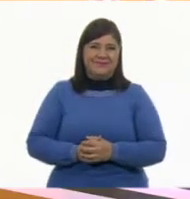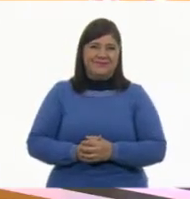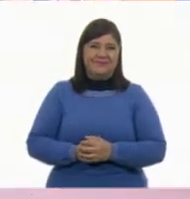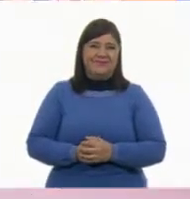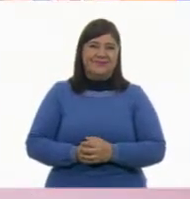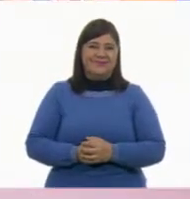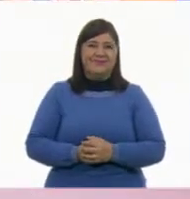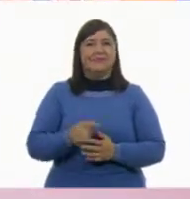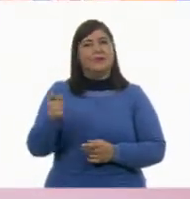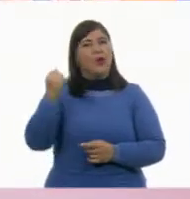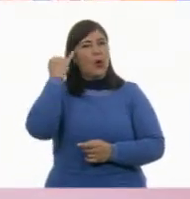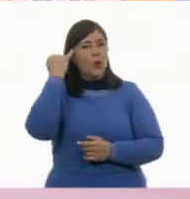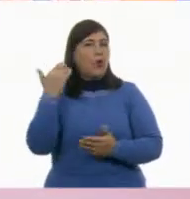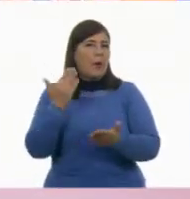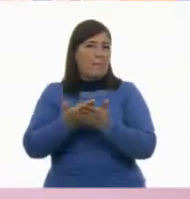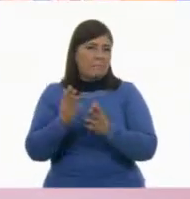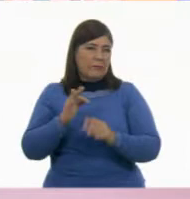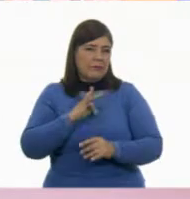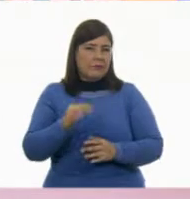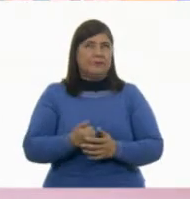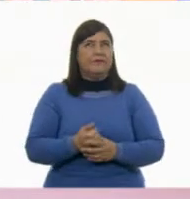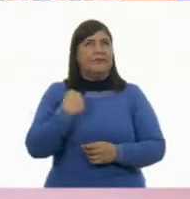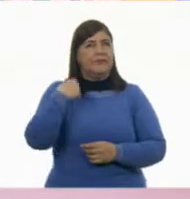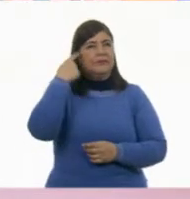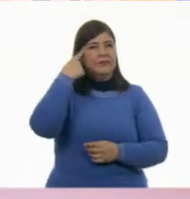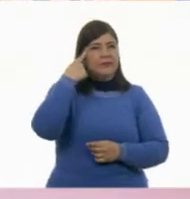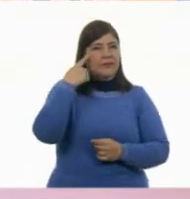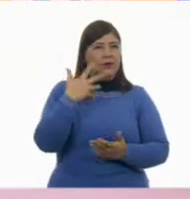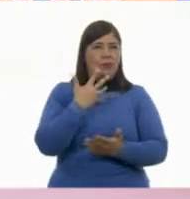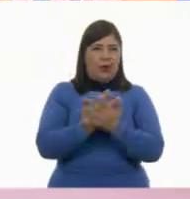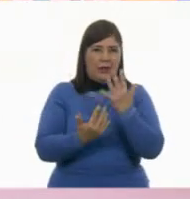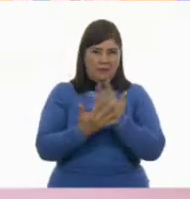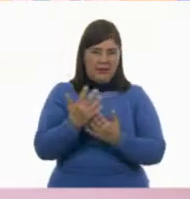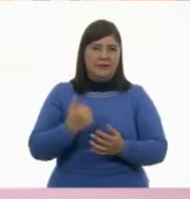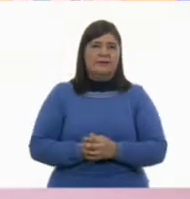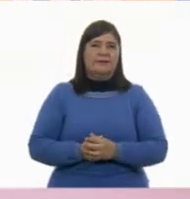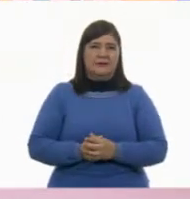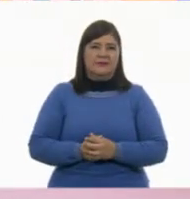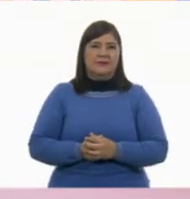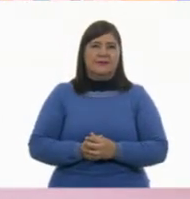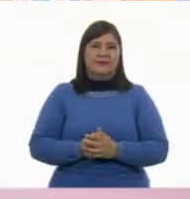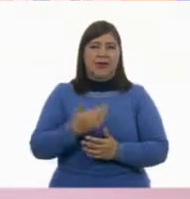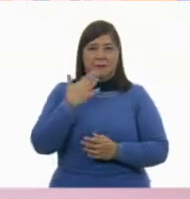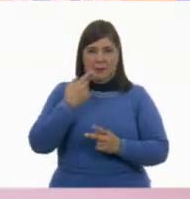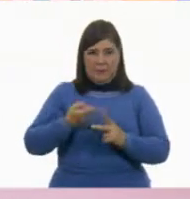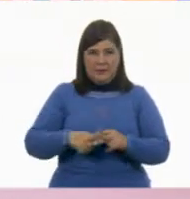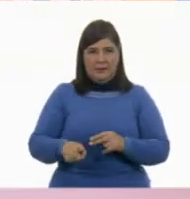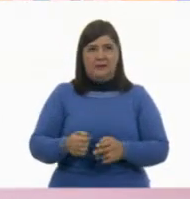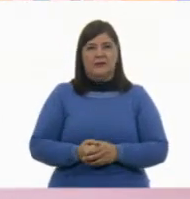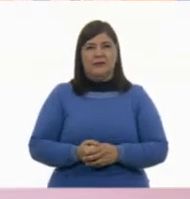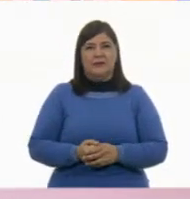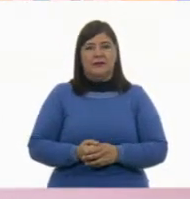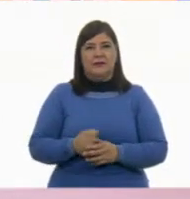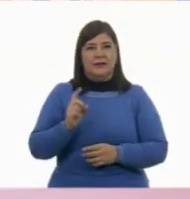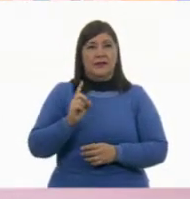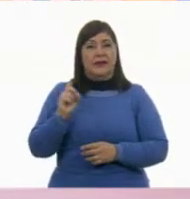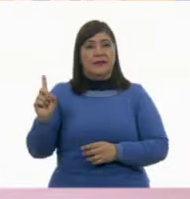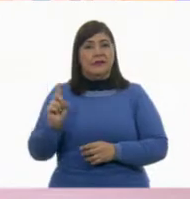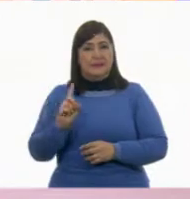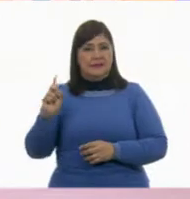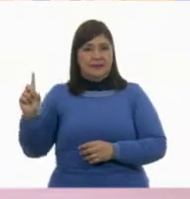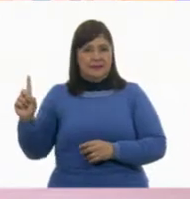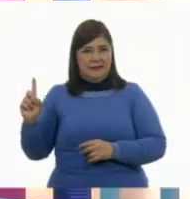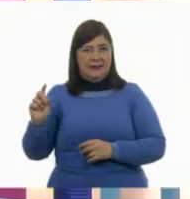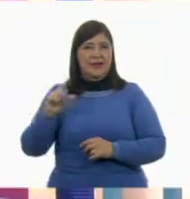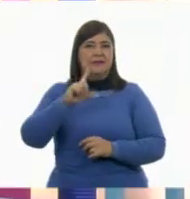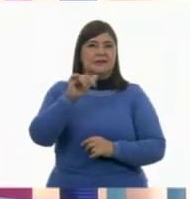toca proponer ahora uno a ti. Ok, yo voy a proponer con las manos. Con las manos, ok. Empezamos, ¿listos? Ya.